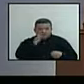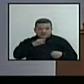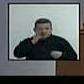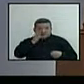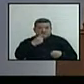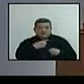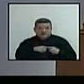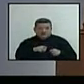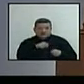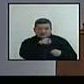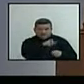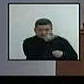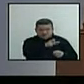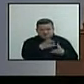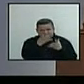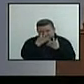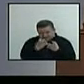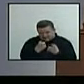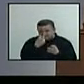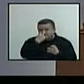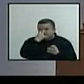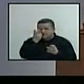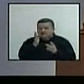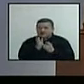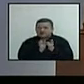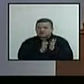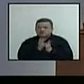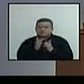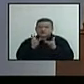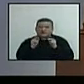ver, quieren entrar dentro de él.